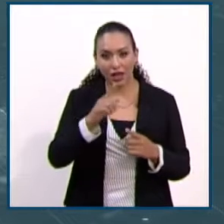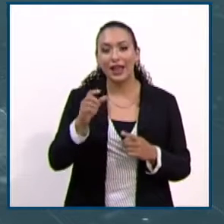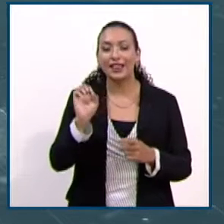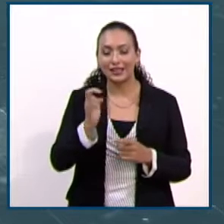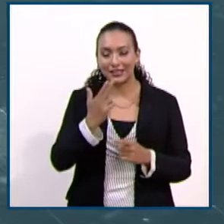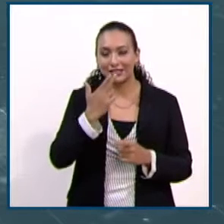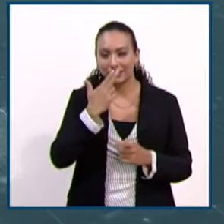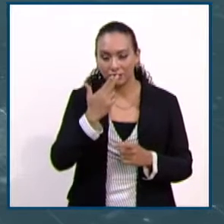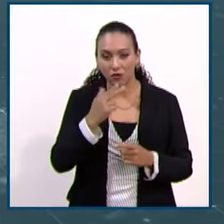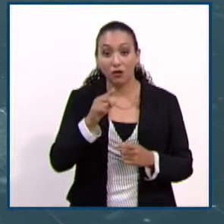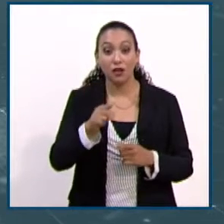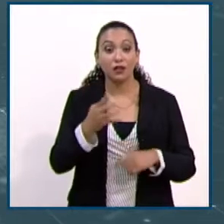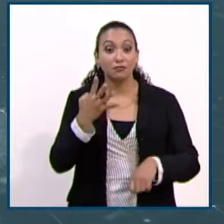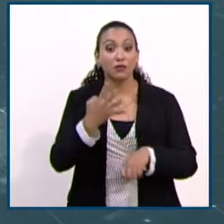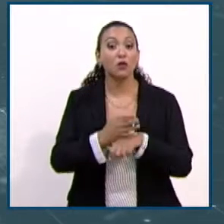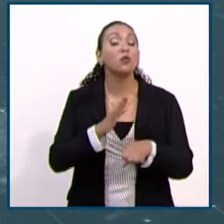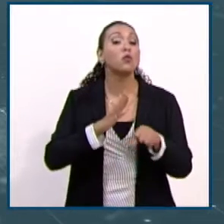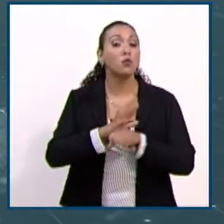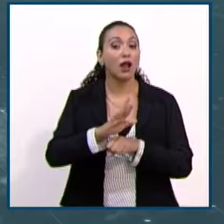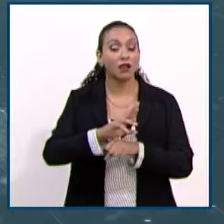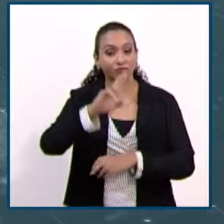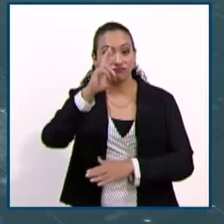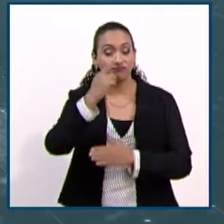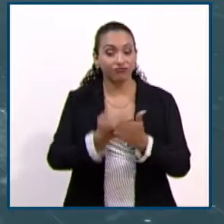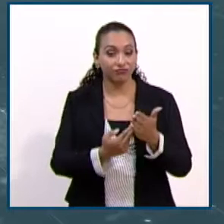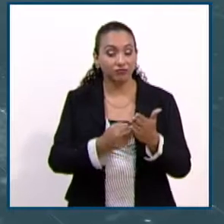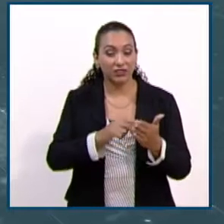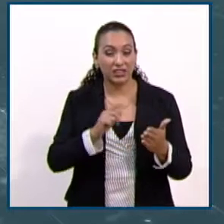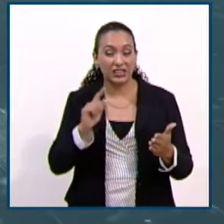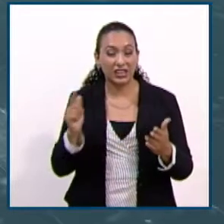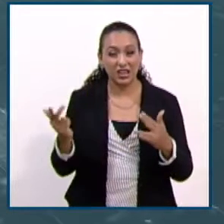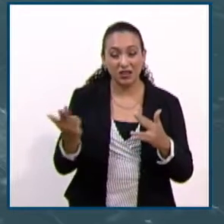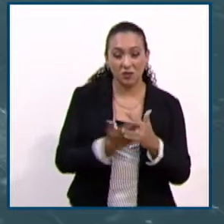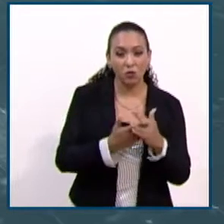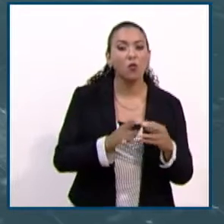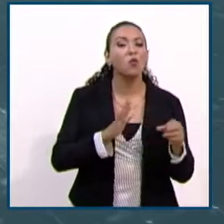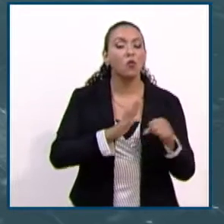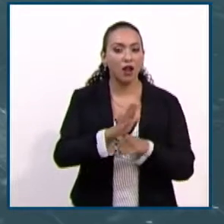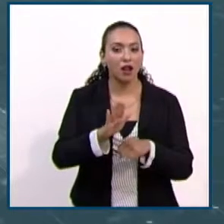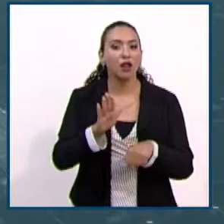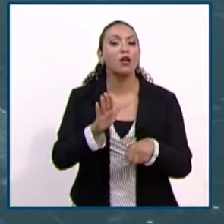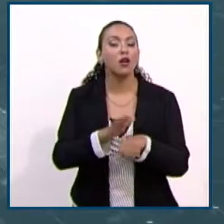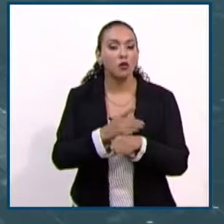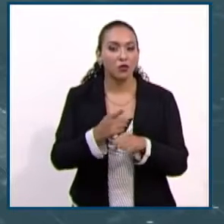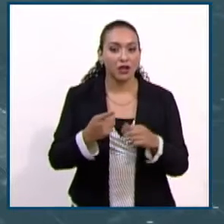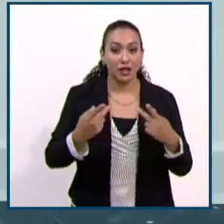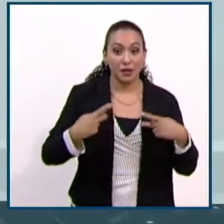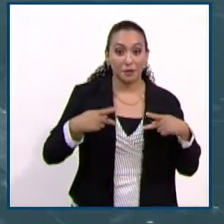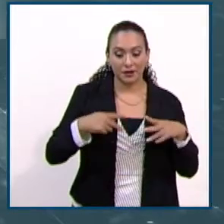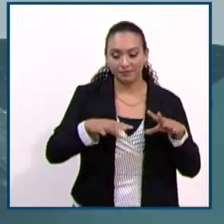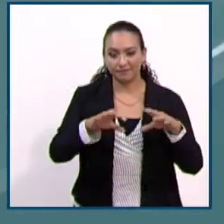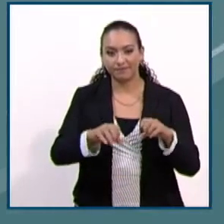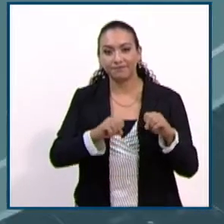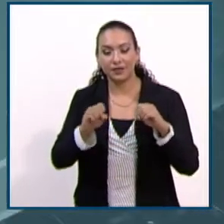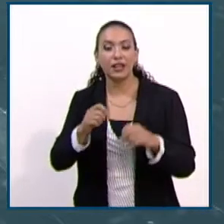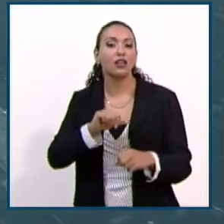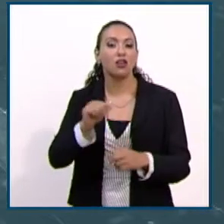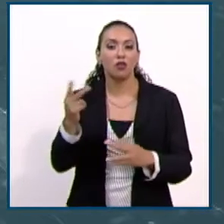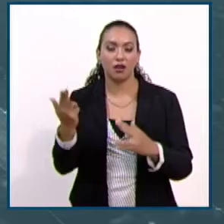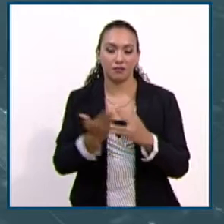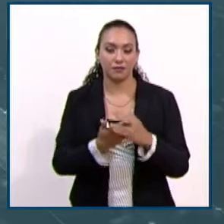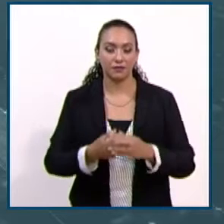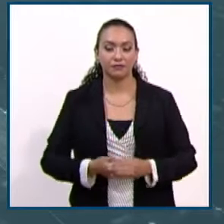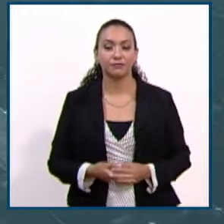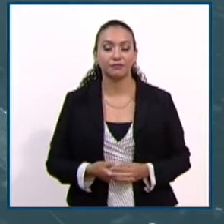Chihuahua que sancionaba el delito de homicidio calificado agravado por existencia de retribución dada.